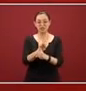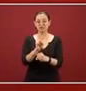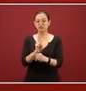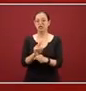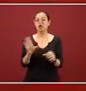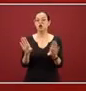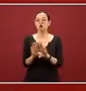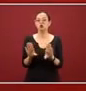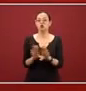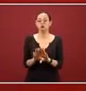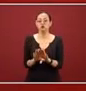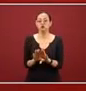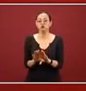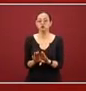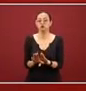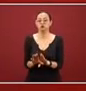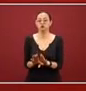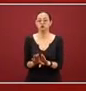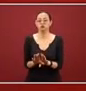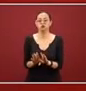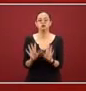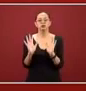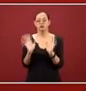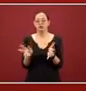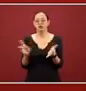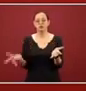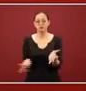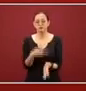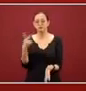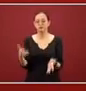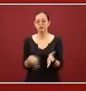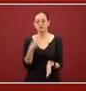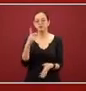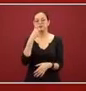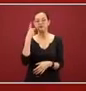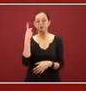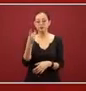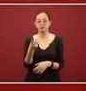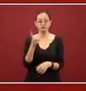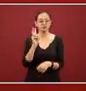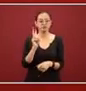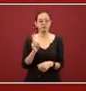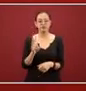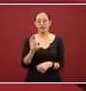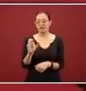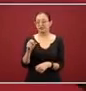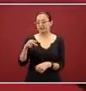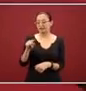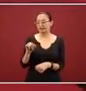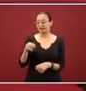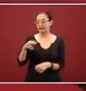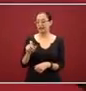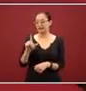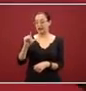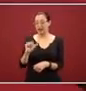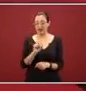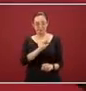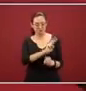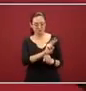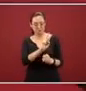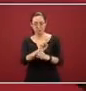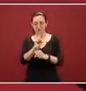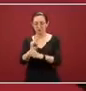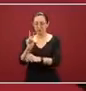resumiré con lo que hemos dicho en otras ocasiones. La vigilancia epidemiológica Centinela es muy semejante, en términos